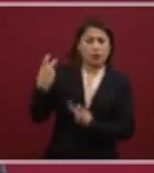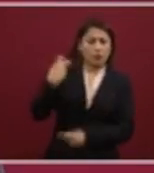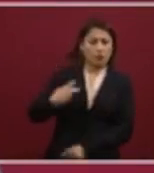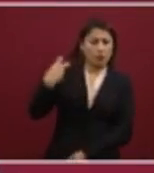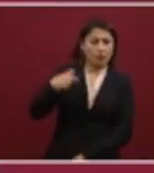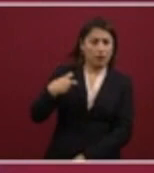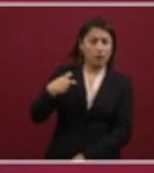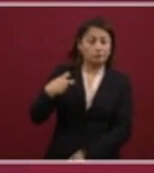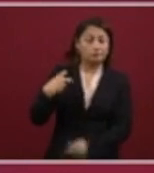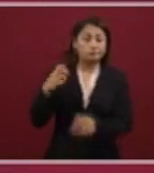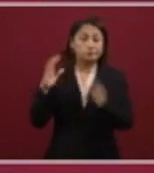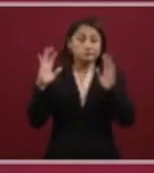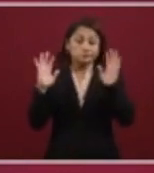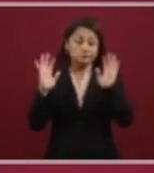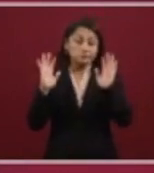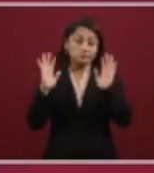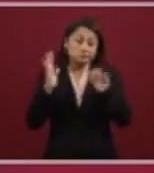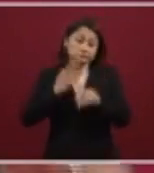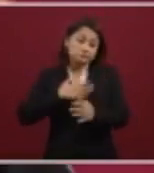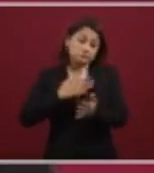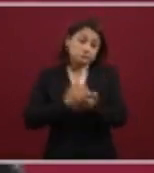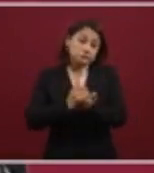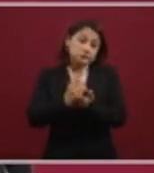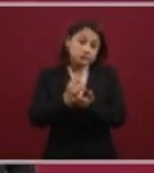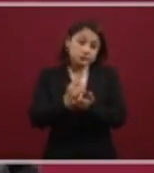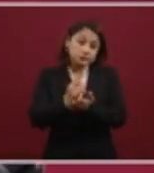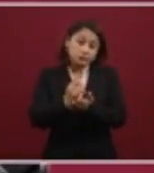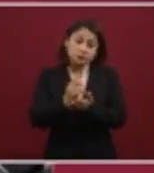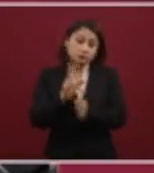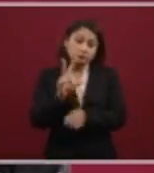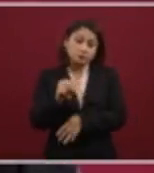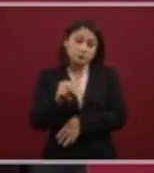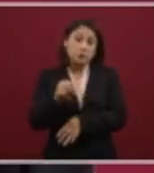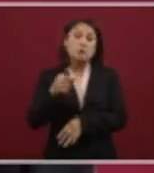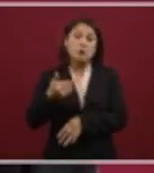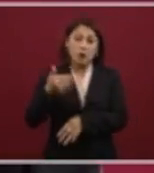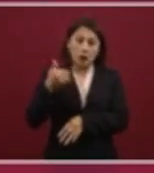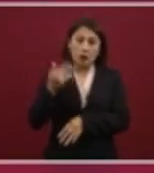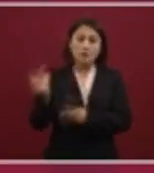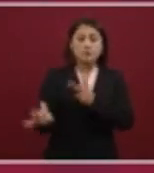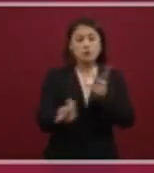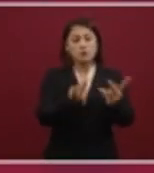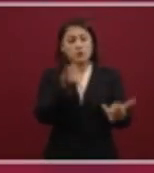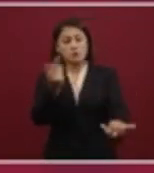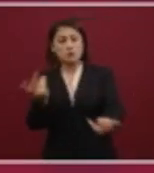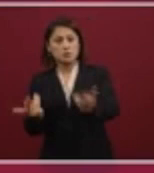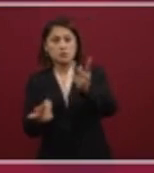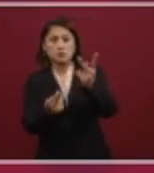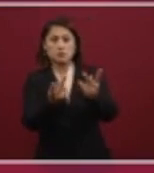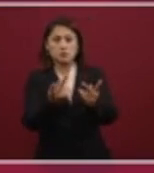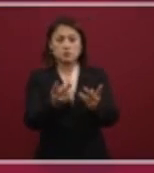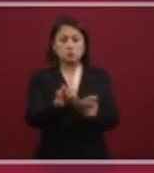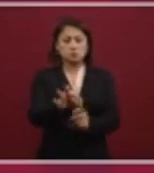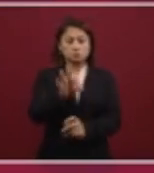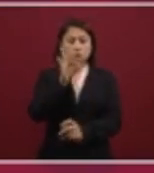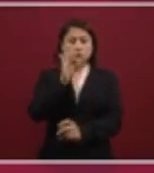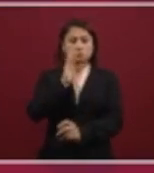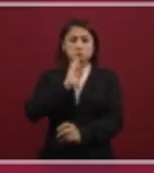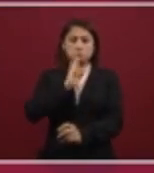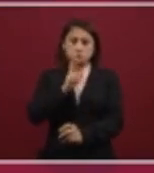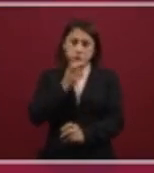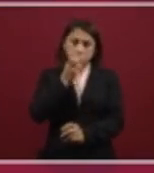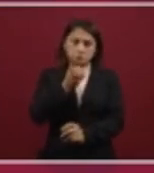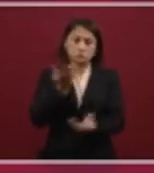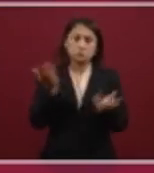pero fue una consulta, y de manera despectiva, como si esto